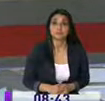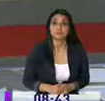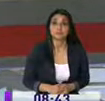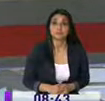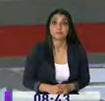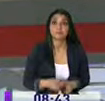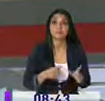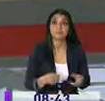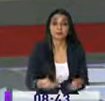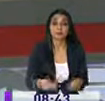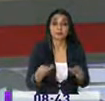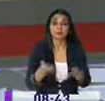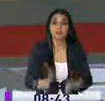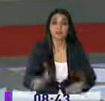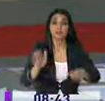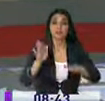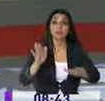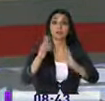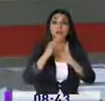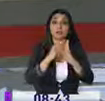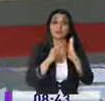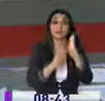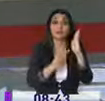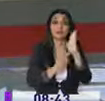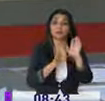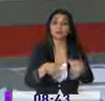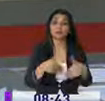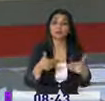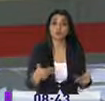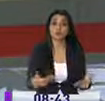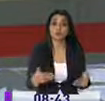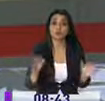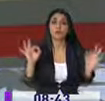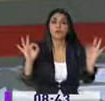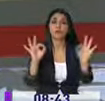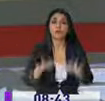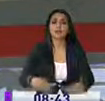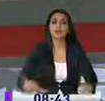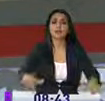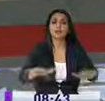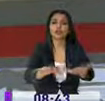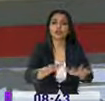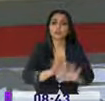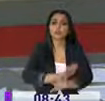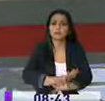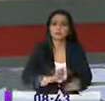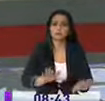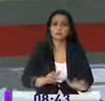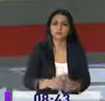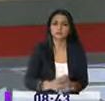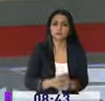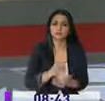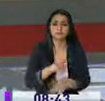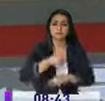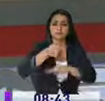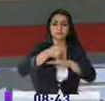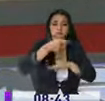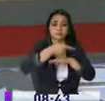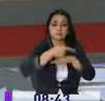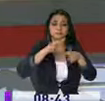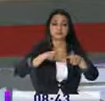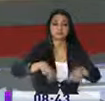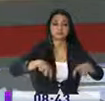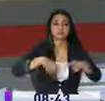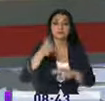declaración documental se registró, ¿saben cómo? Dispositivos electrónicos. El organismo solicitó la investigación de